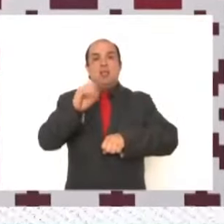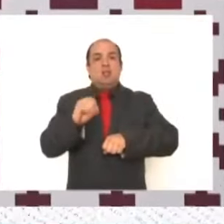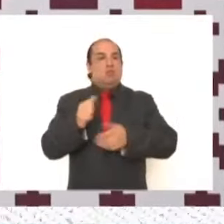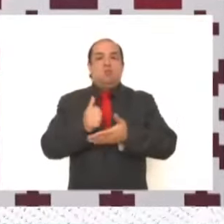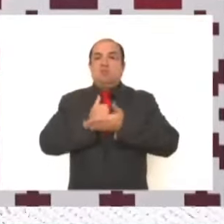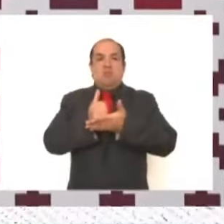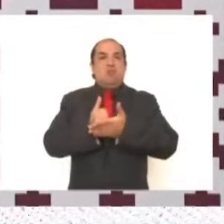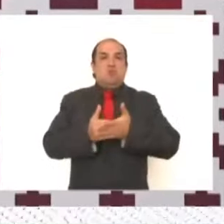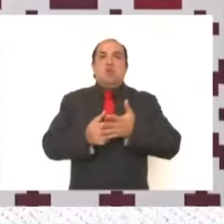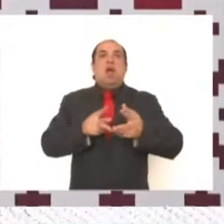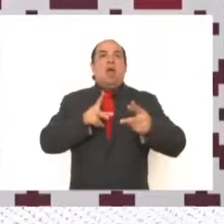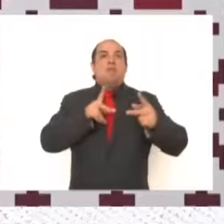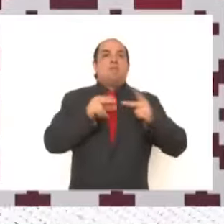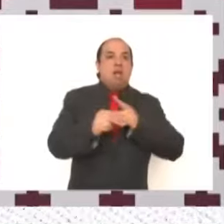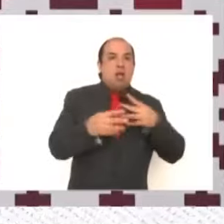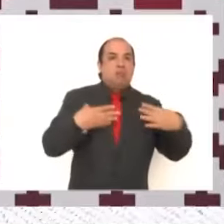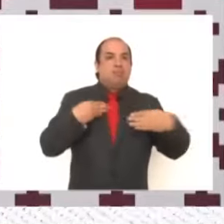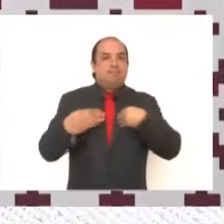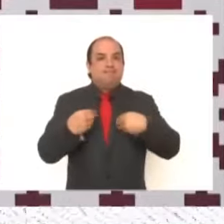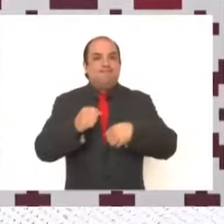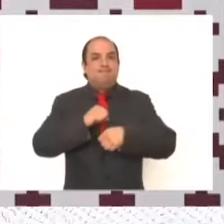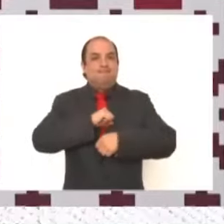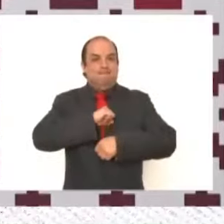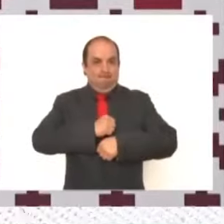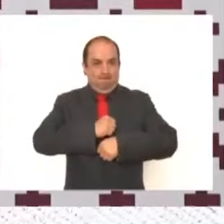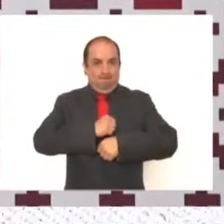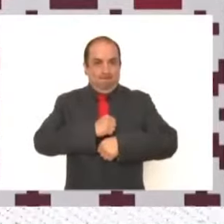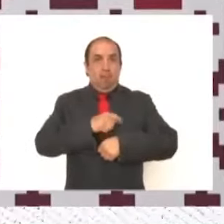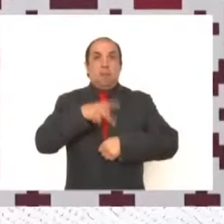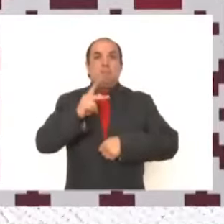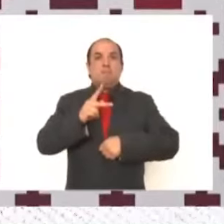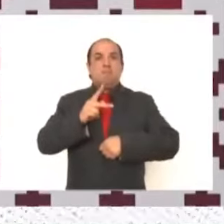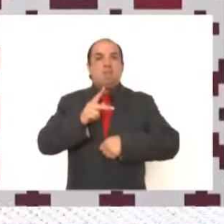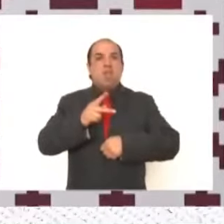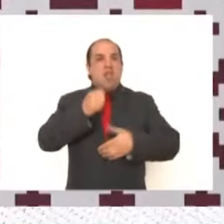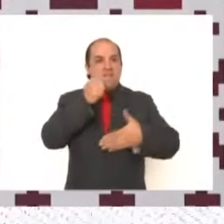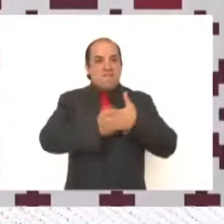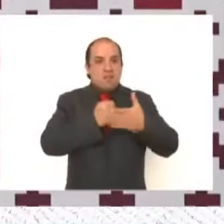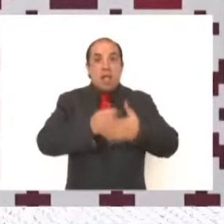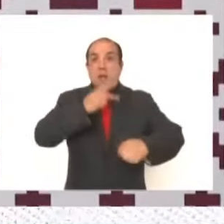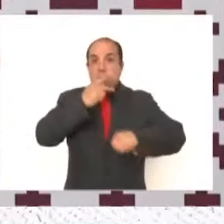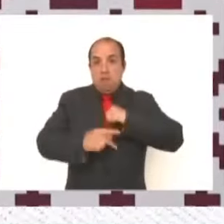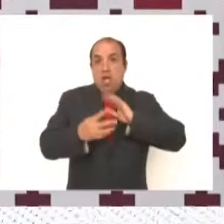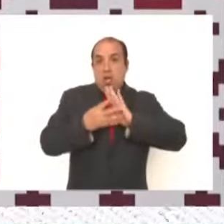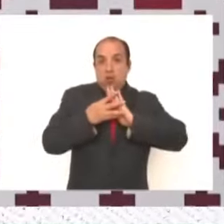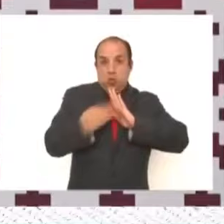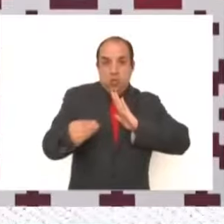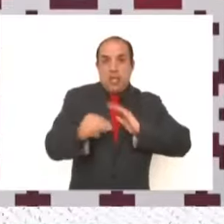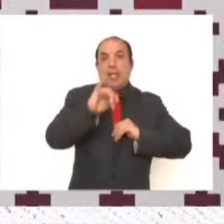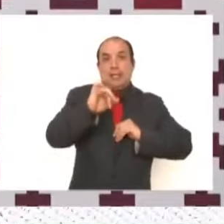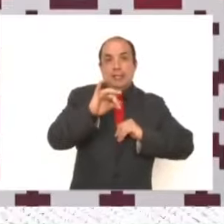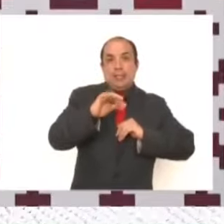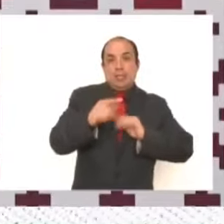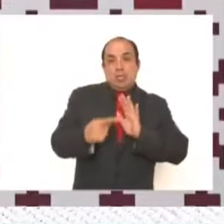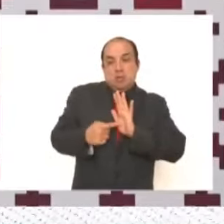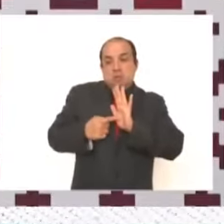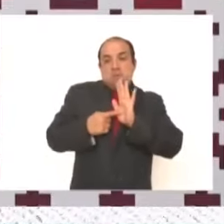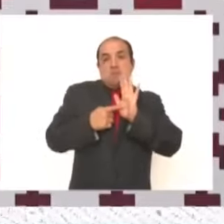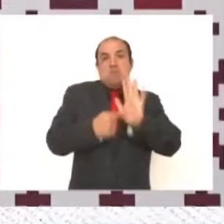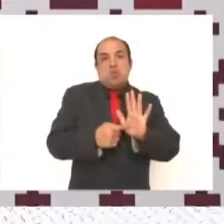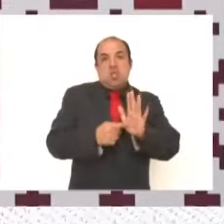el contagio, pero el énfasis en el peligro de contagiar sí señalaba